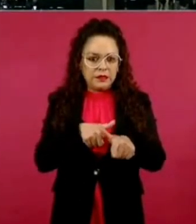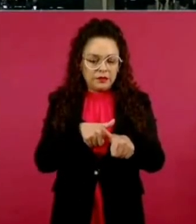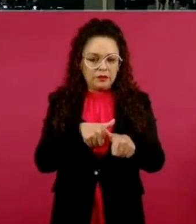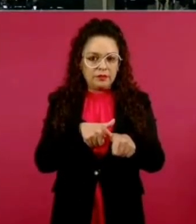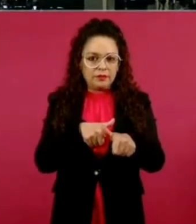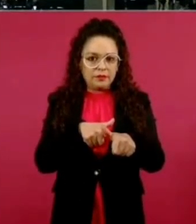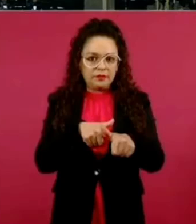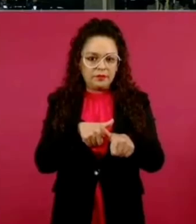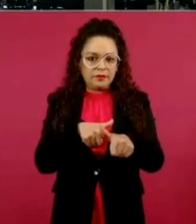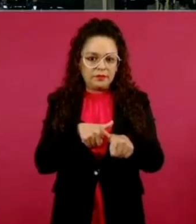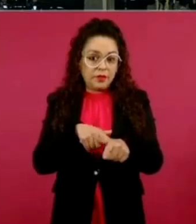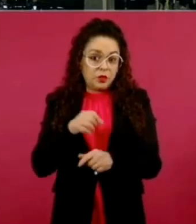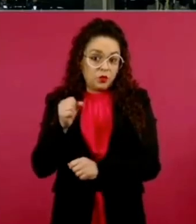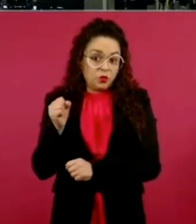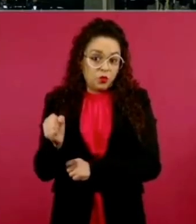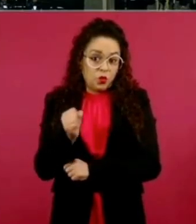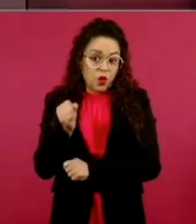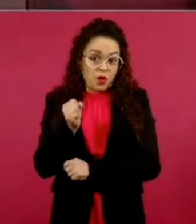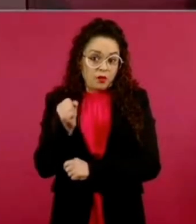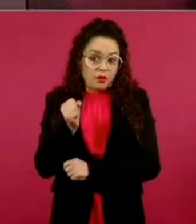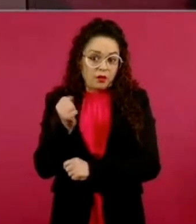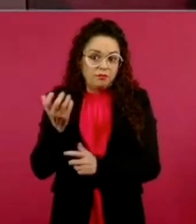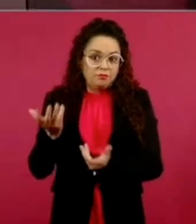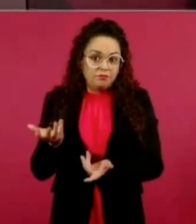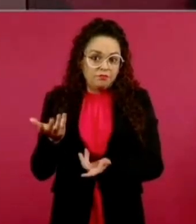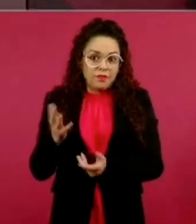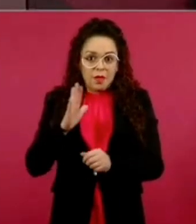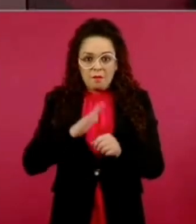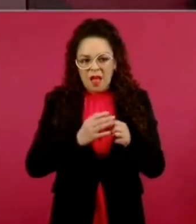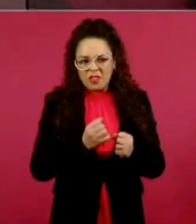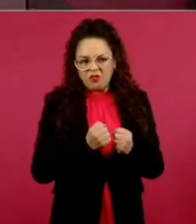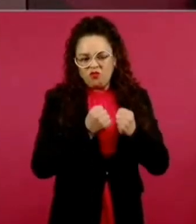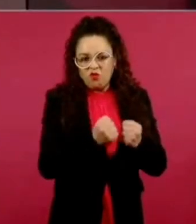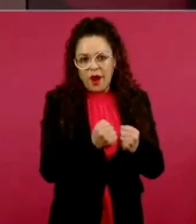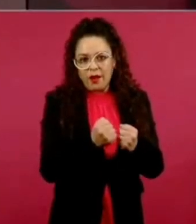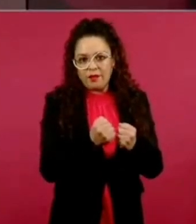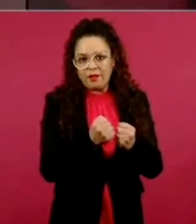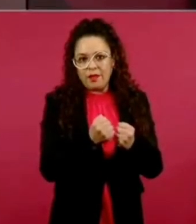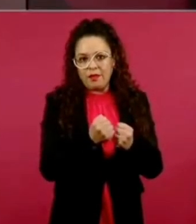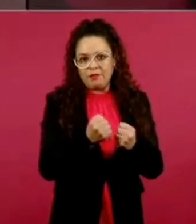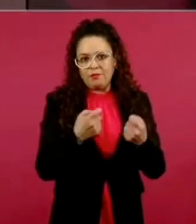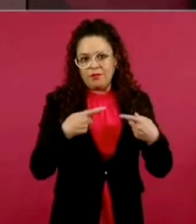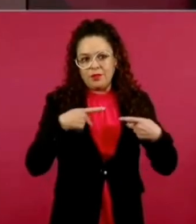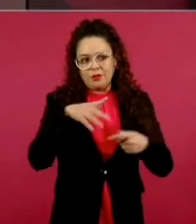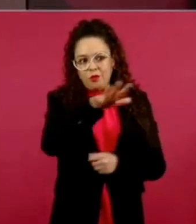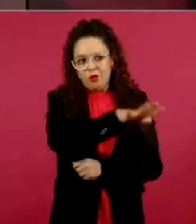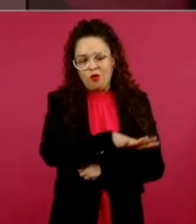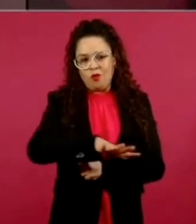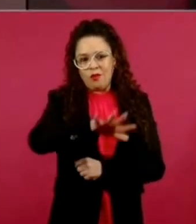pudo la corrupción con el pueblo de México, con los valores de nuestro pueblo. Señor presidente, ¿y no